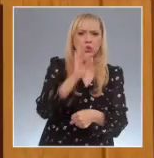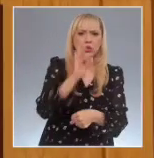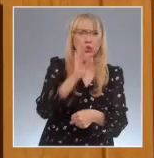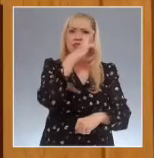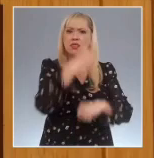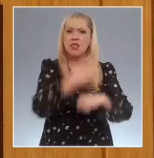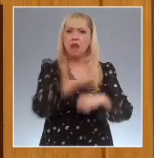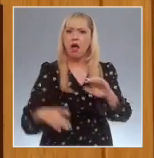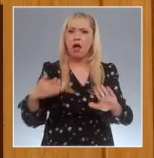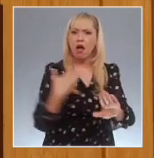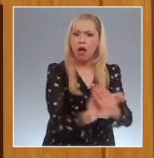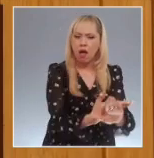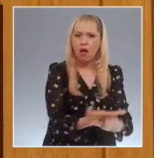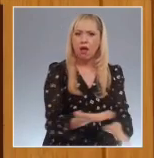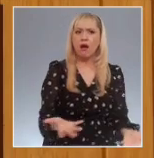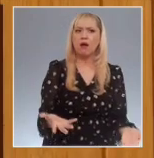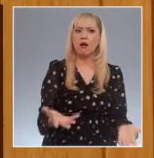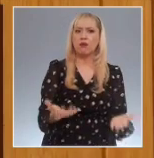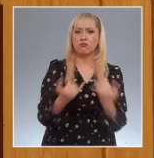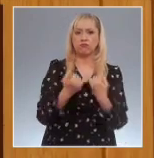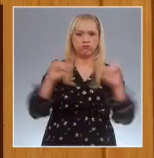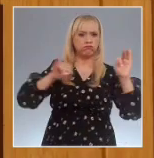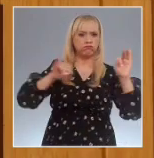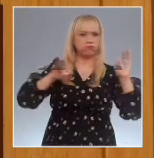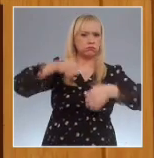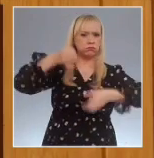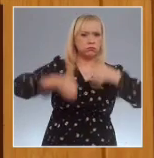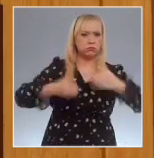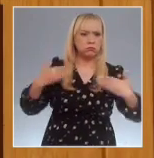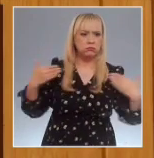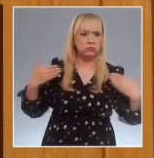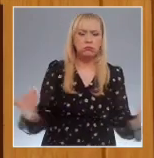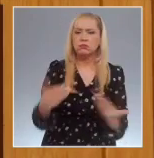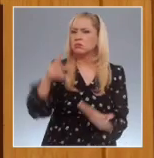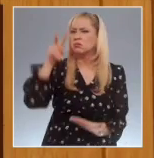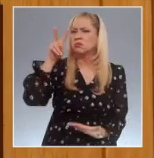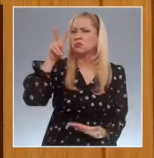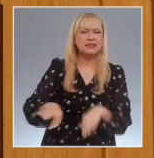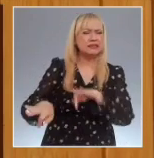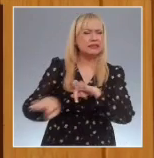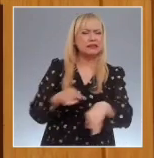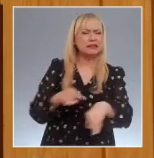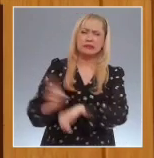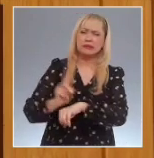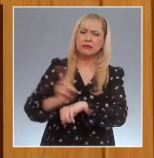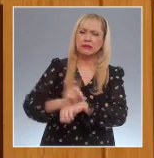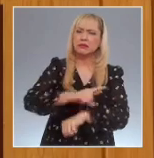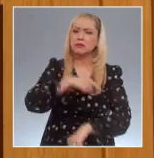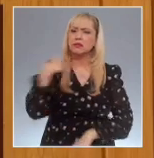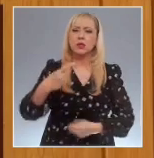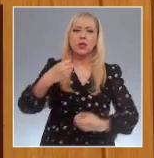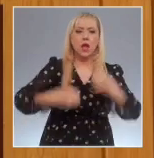trabajando en el quehacer de los tribunales, el quehacer actual,